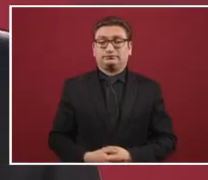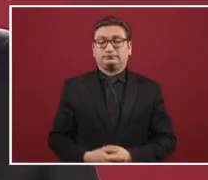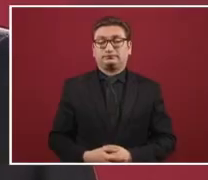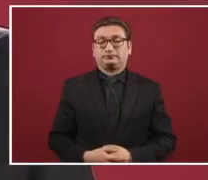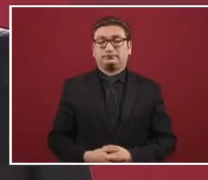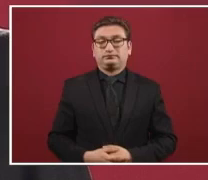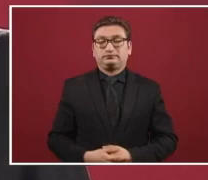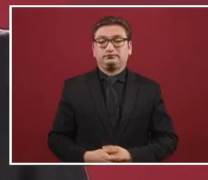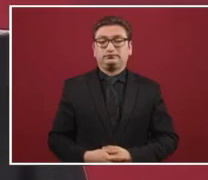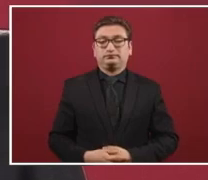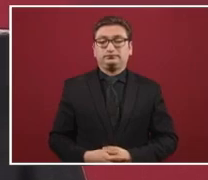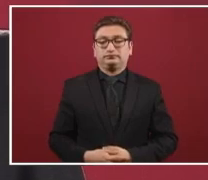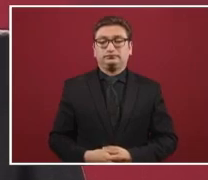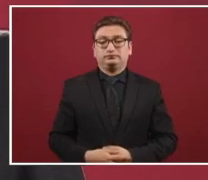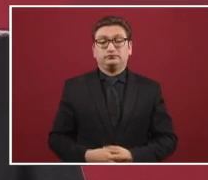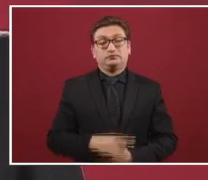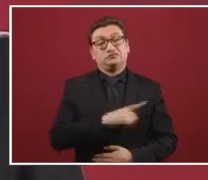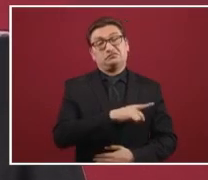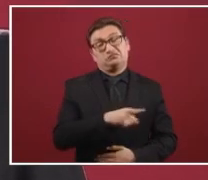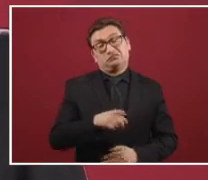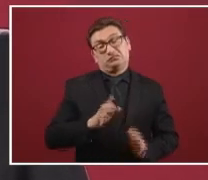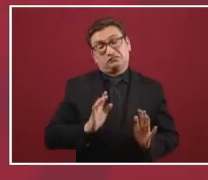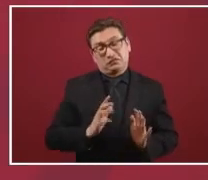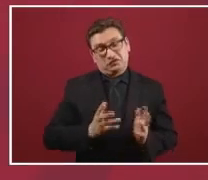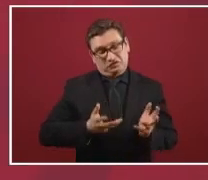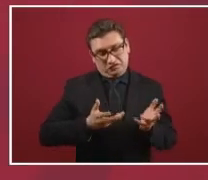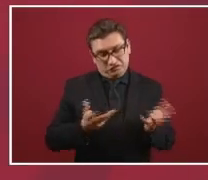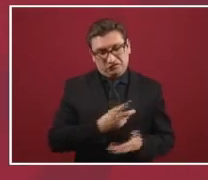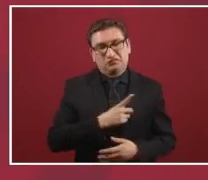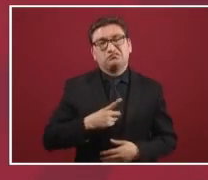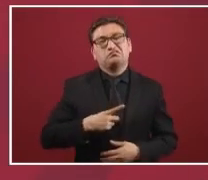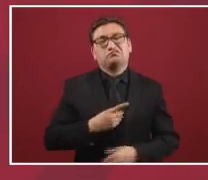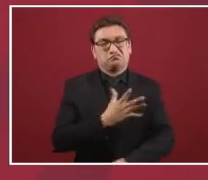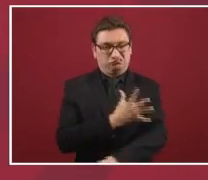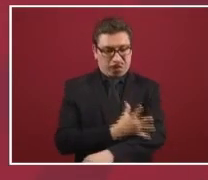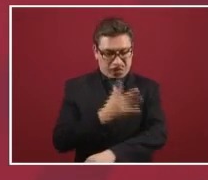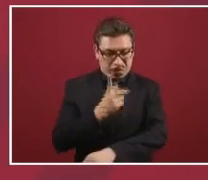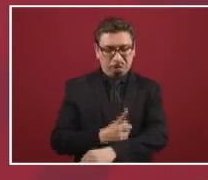deberían de actuar con honestidad.